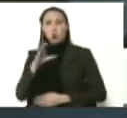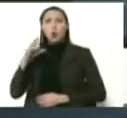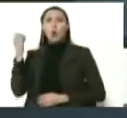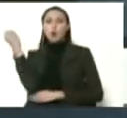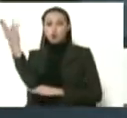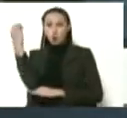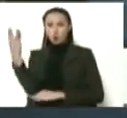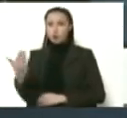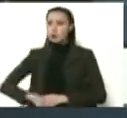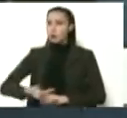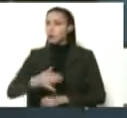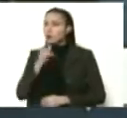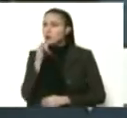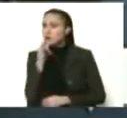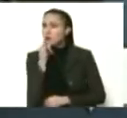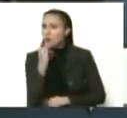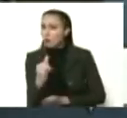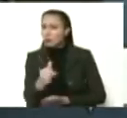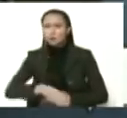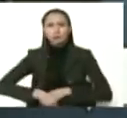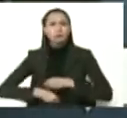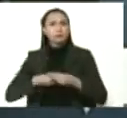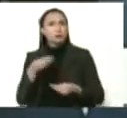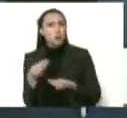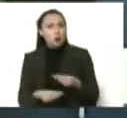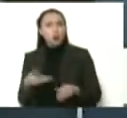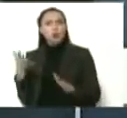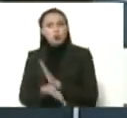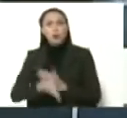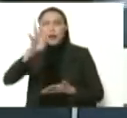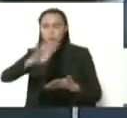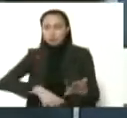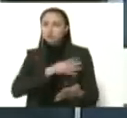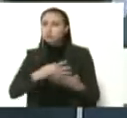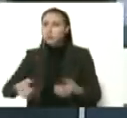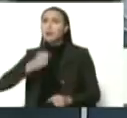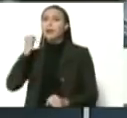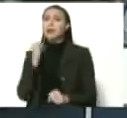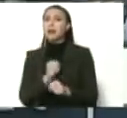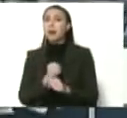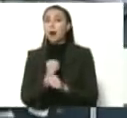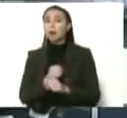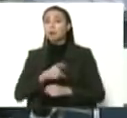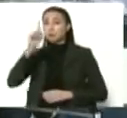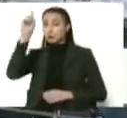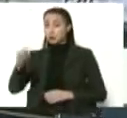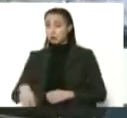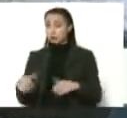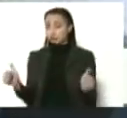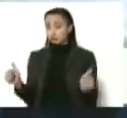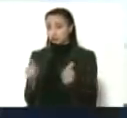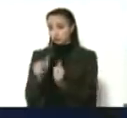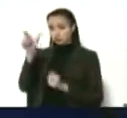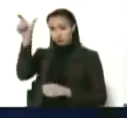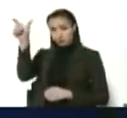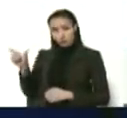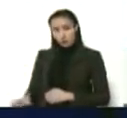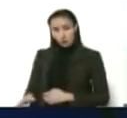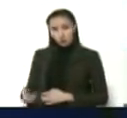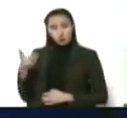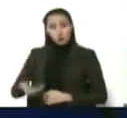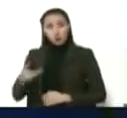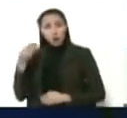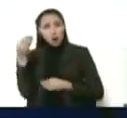dar buenos anuncios del cronograma. Y también está con nosotros, ya pendiente de todas las